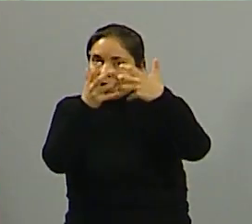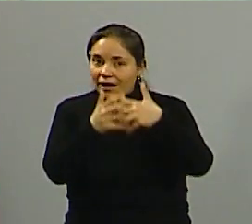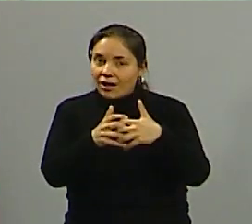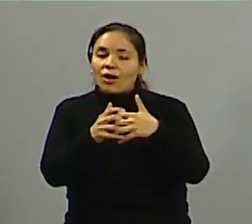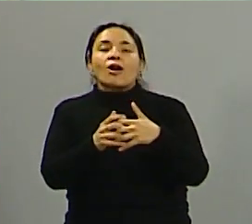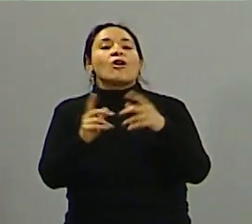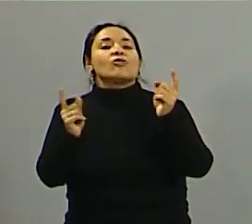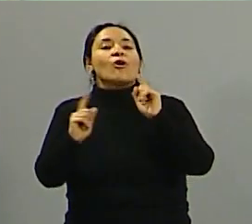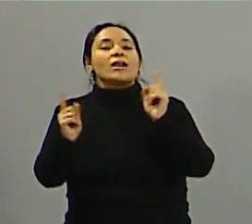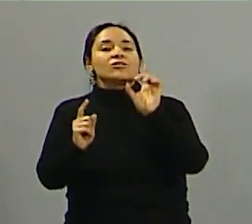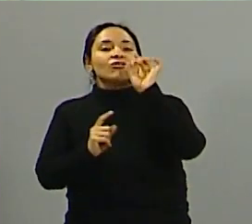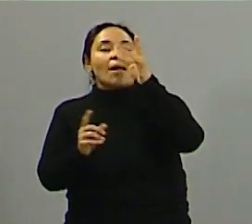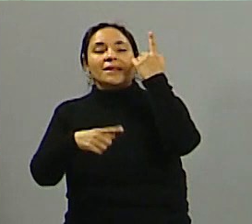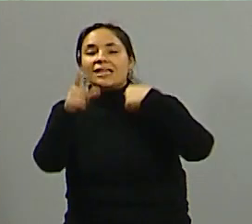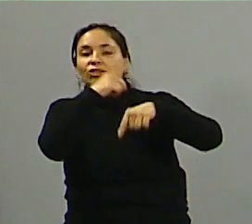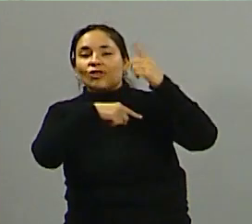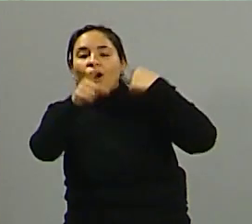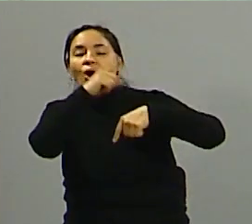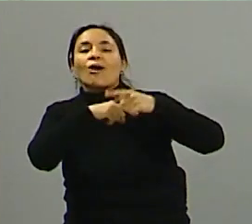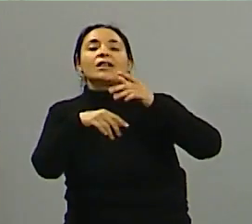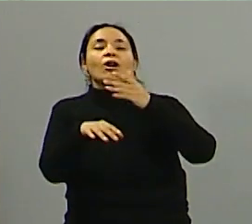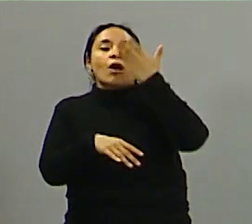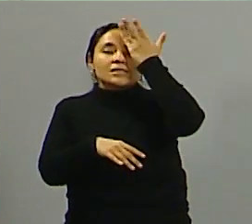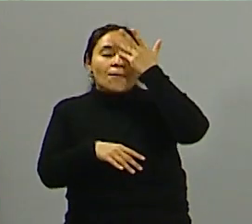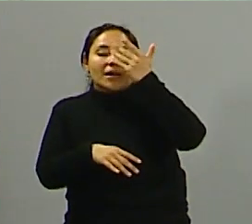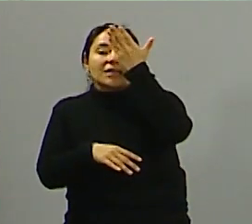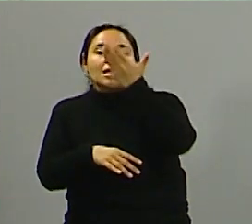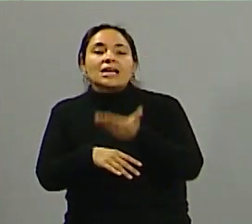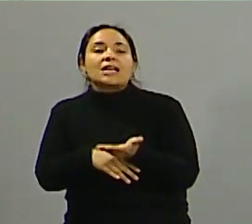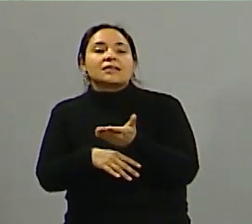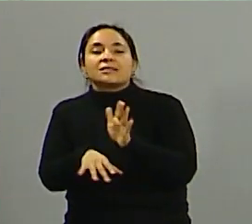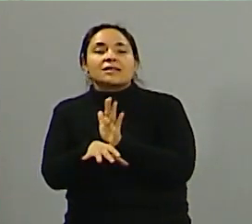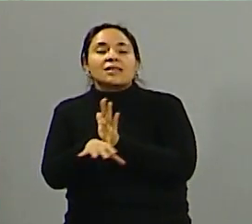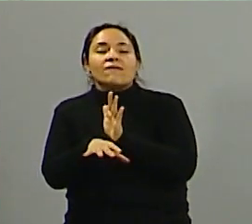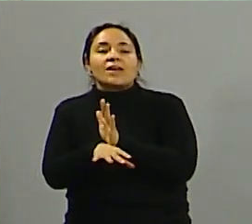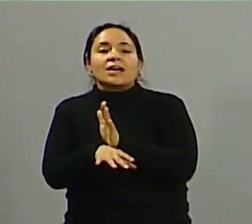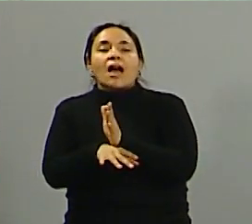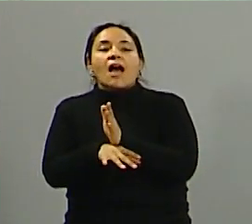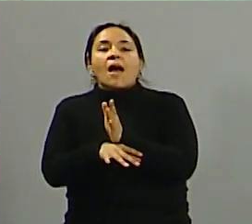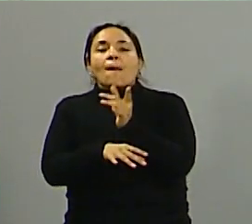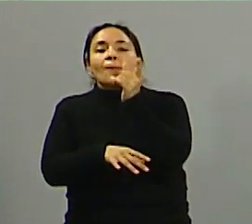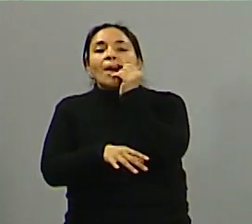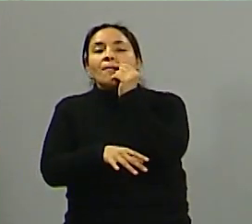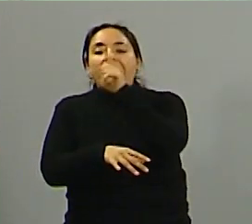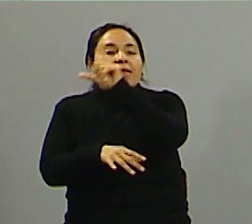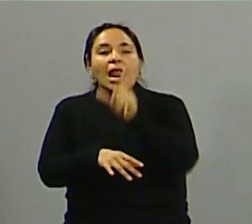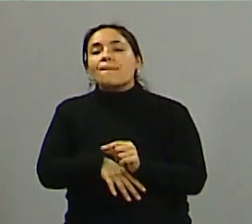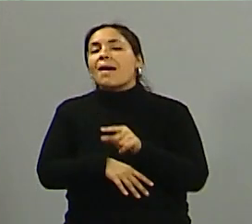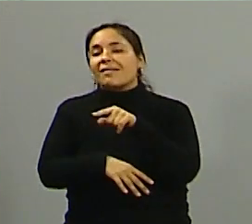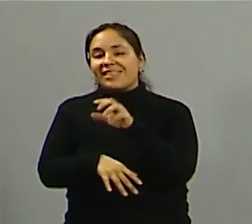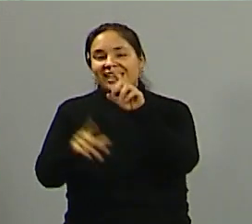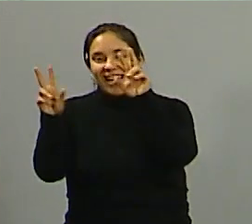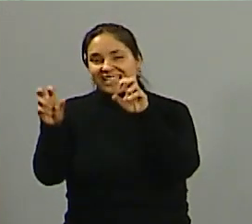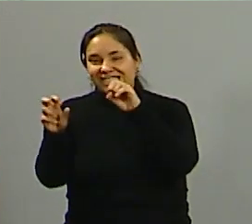lo estrictamente histórico, en lo que significa San Martín, el padre de la patria para nosotros, sino en cómo